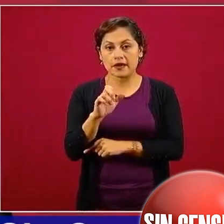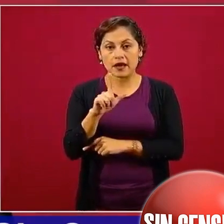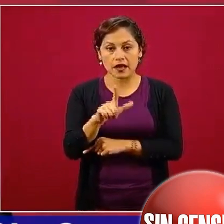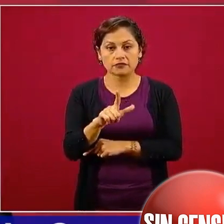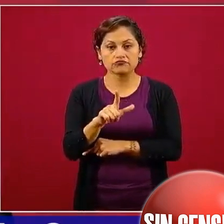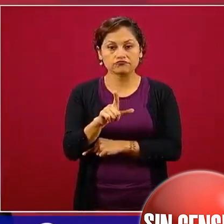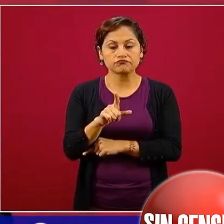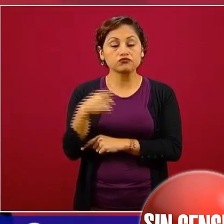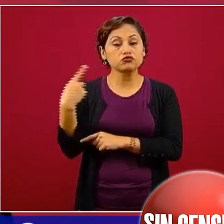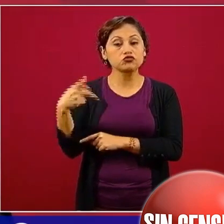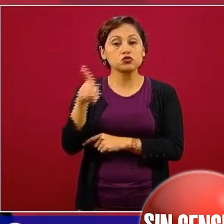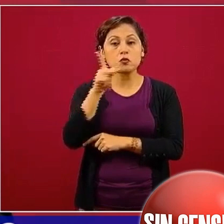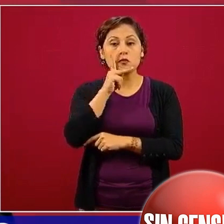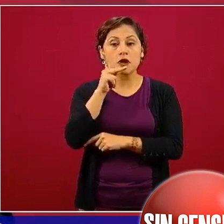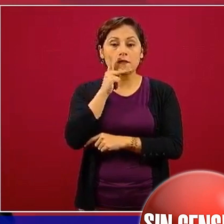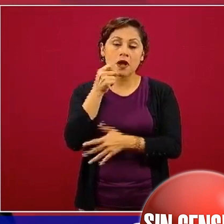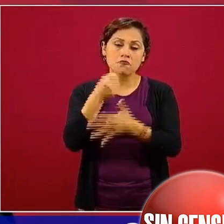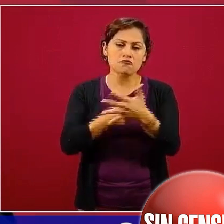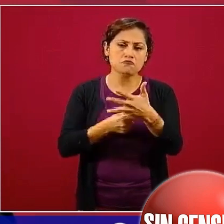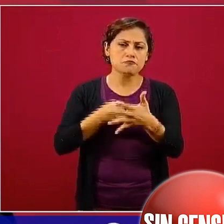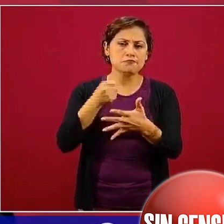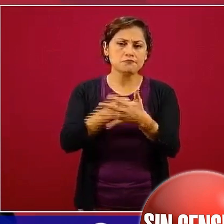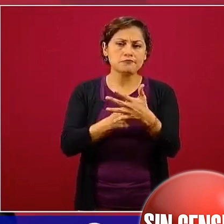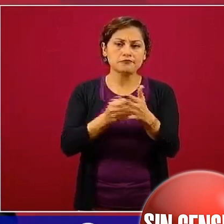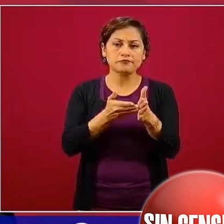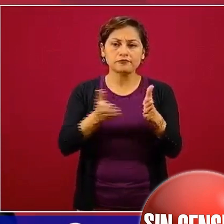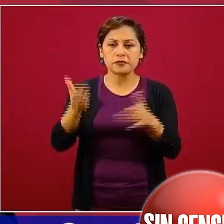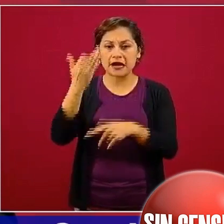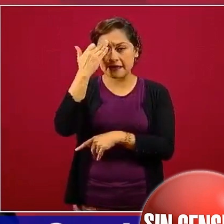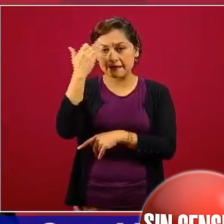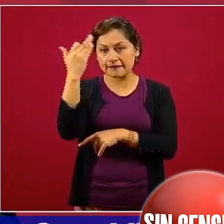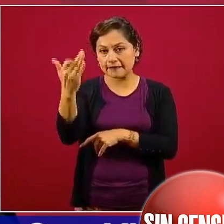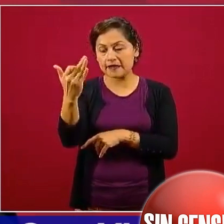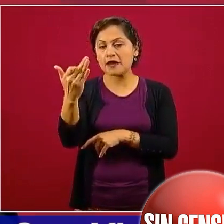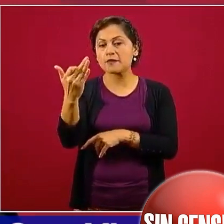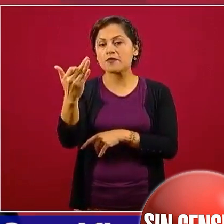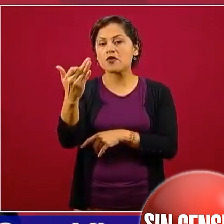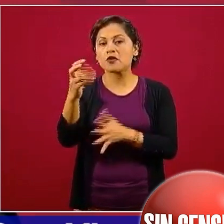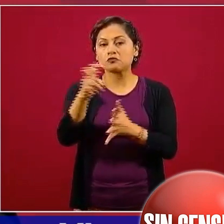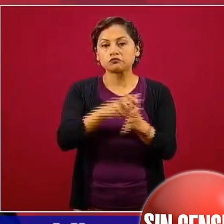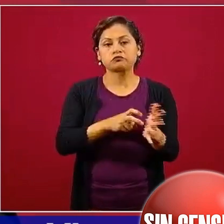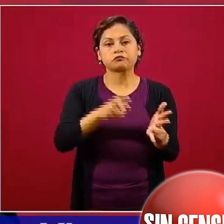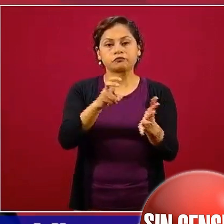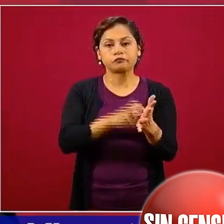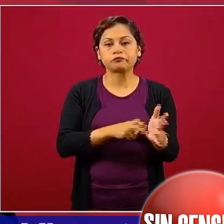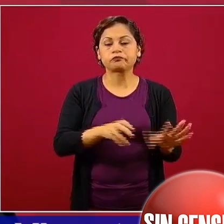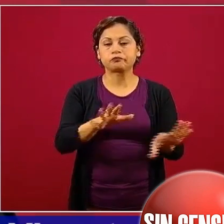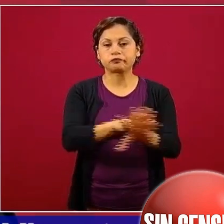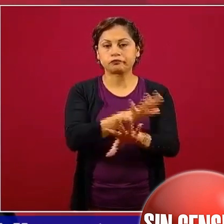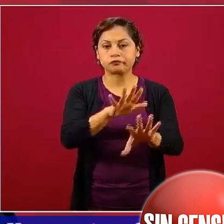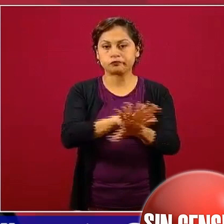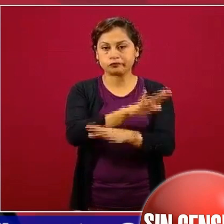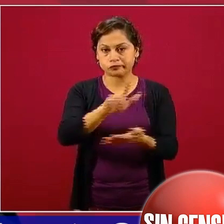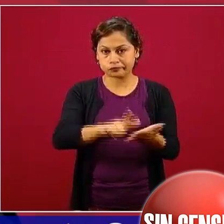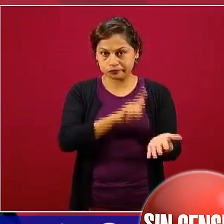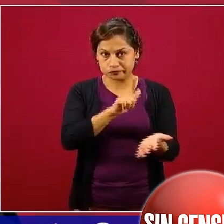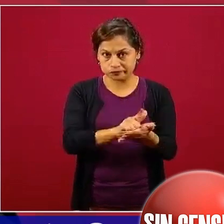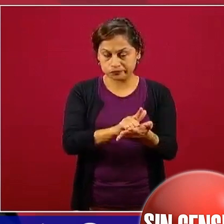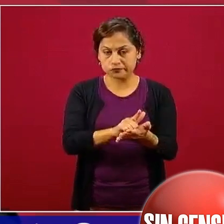durante la Reforma y en el tiempo que